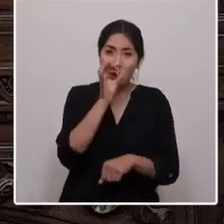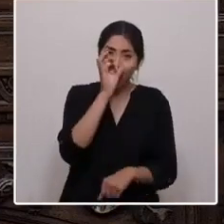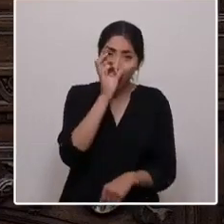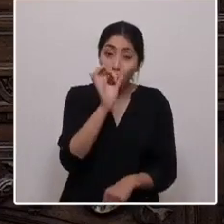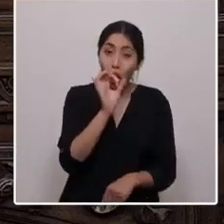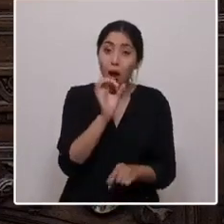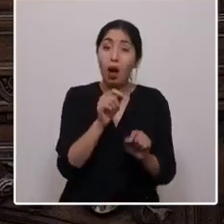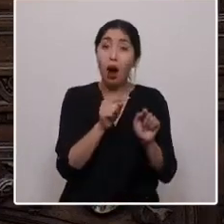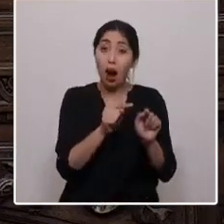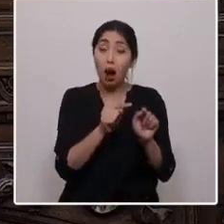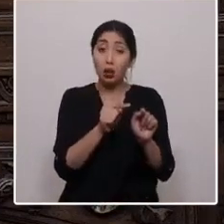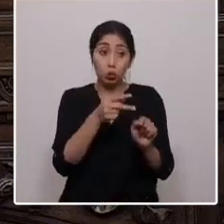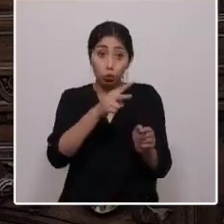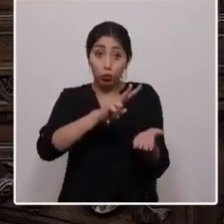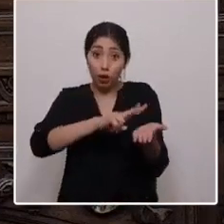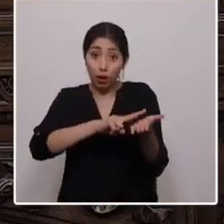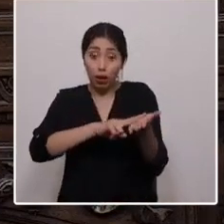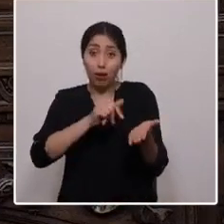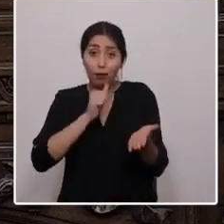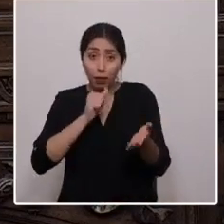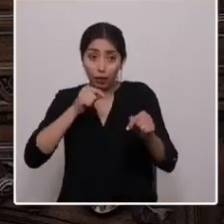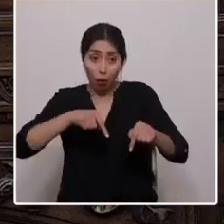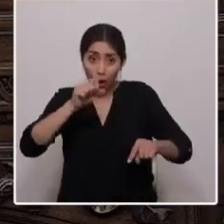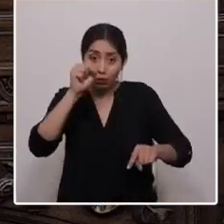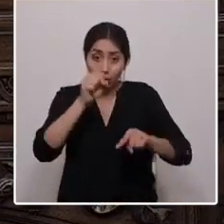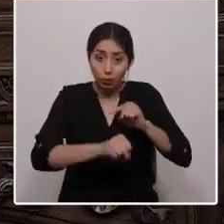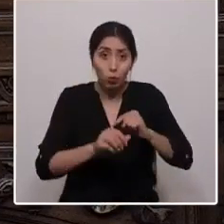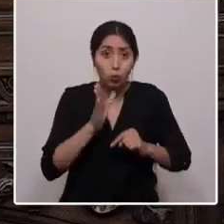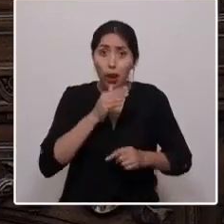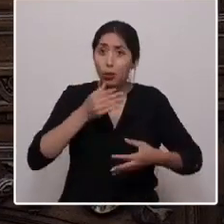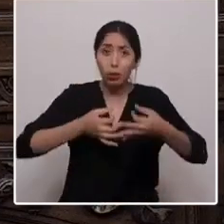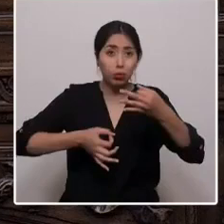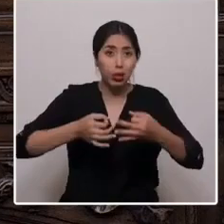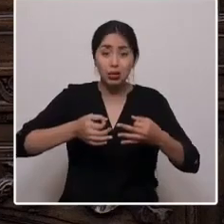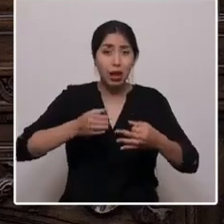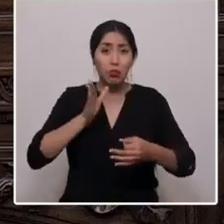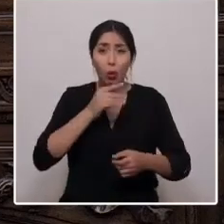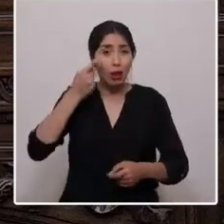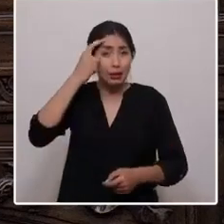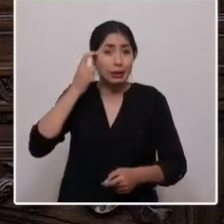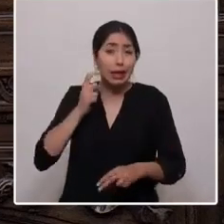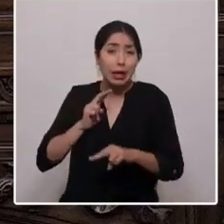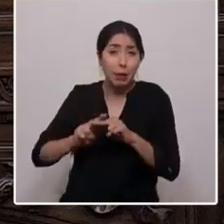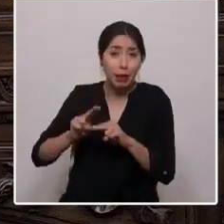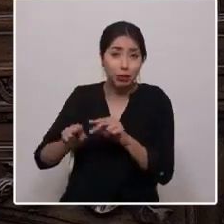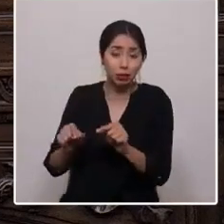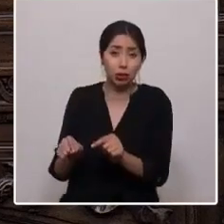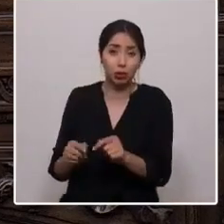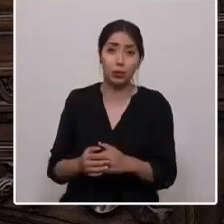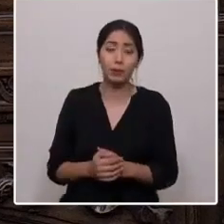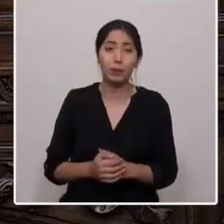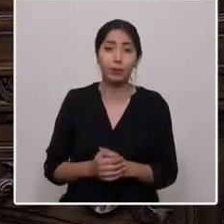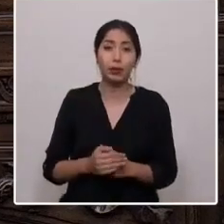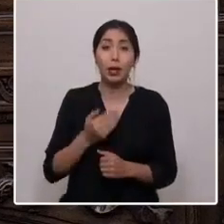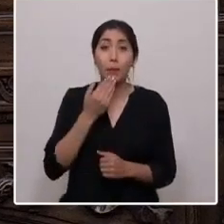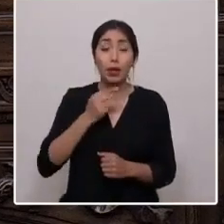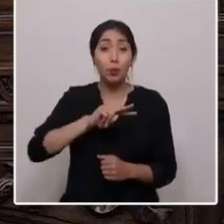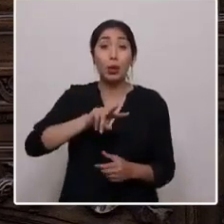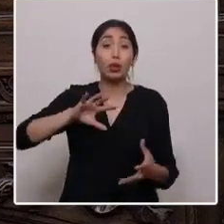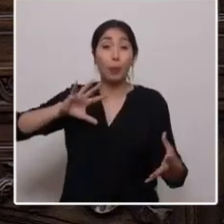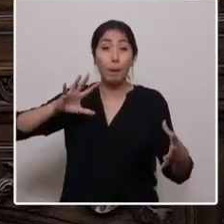reconocida y no encuentra justicia en reparación tampoco se salvó nuestro planeta